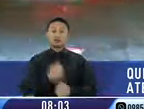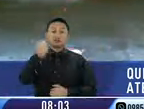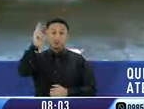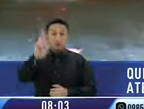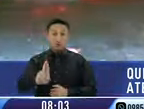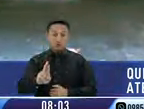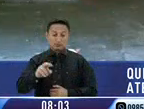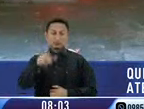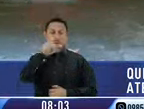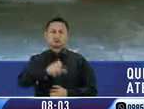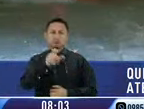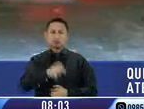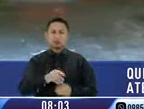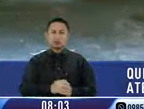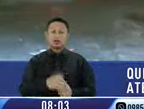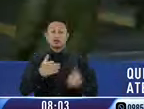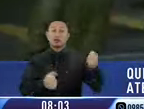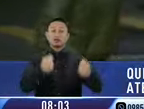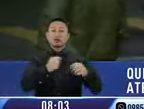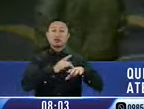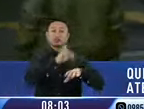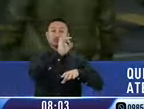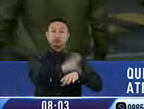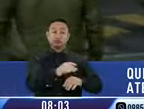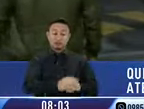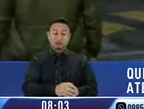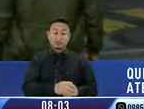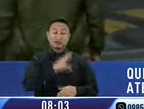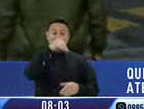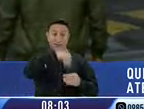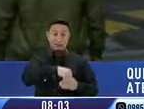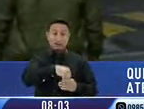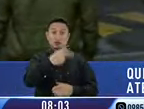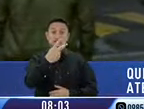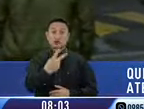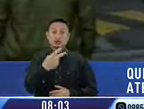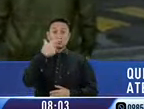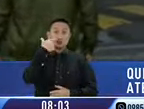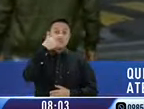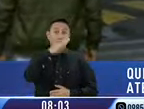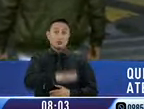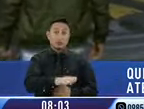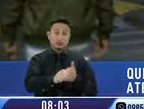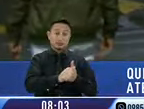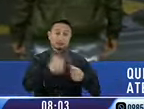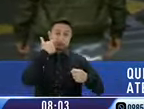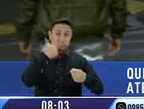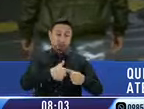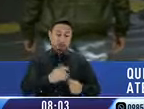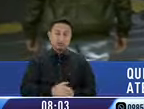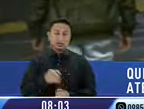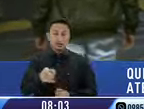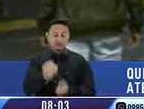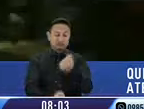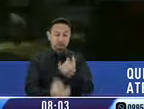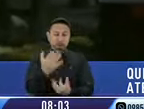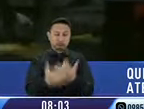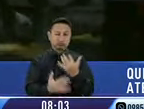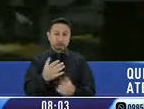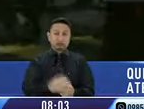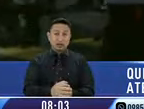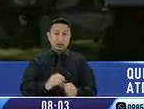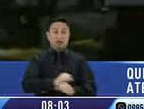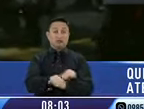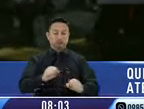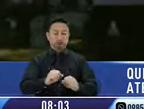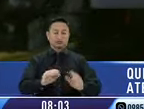la Ciudad desconocidos abandonaron un vehículo con dos cilindros de gas cerca de una gasolinera al carro le prendieron fuego Pero afortunadamente